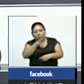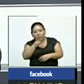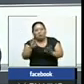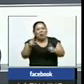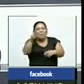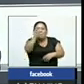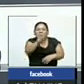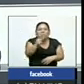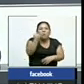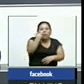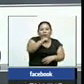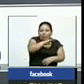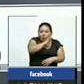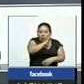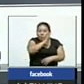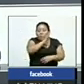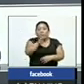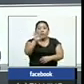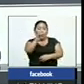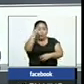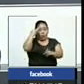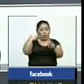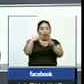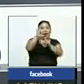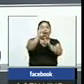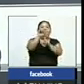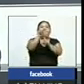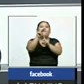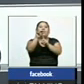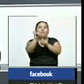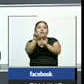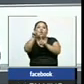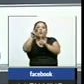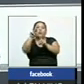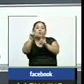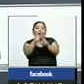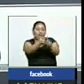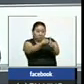enfermedad? Nuestra colega Fanny Luna nos cuenta. Fanny, te escuchamos.